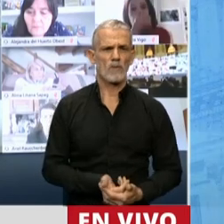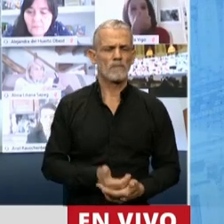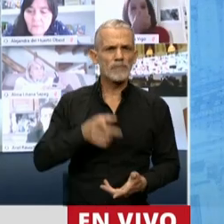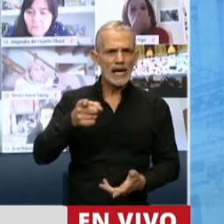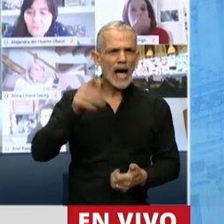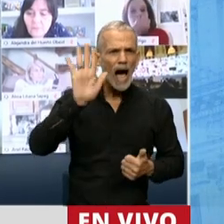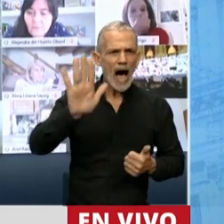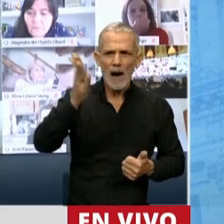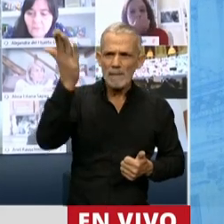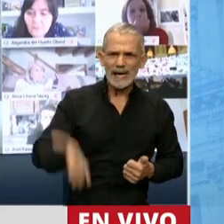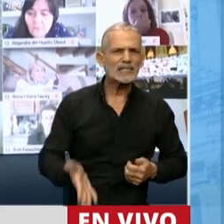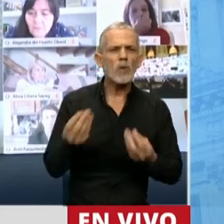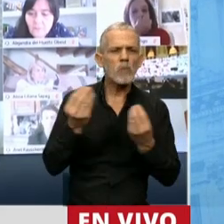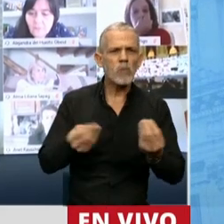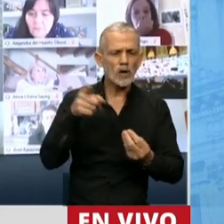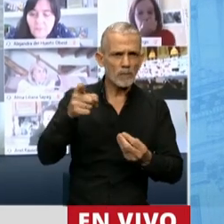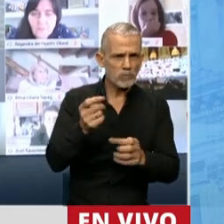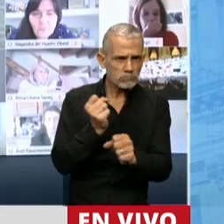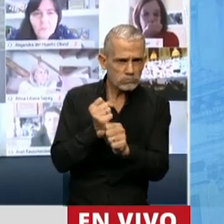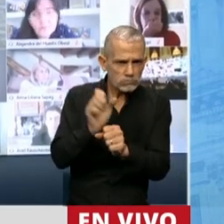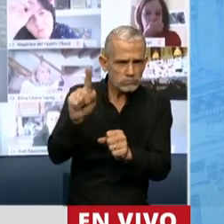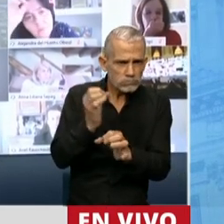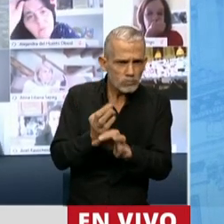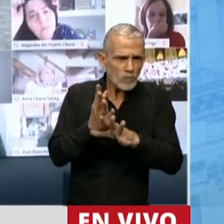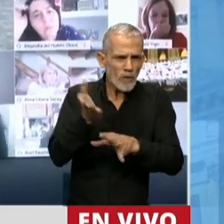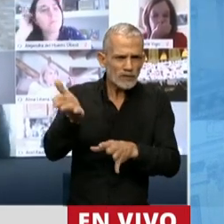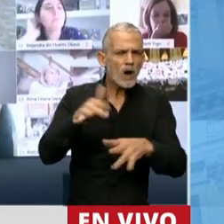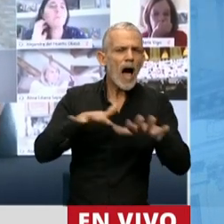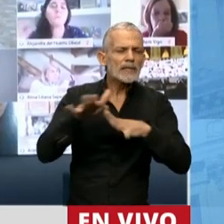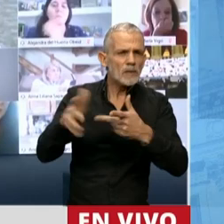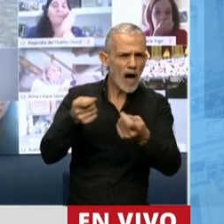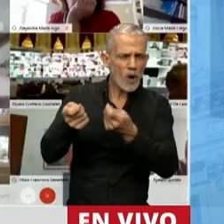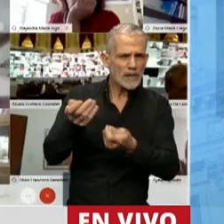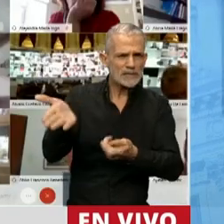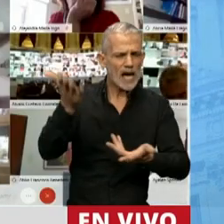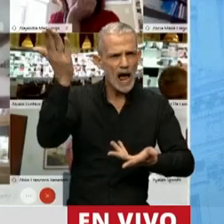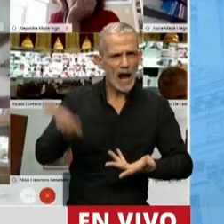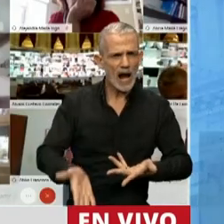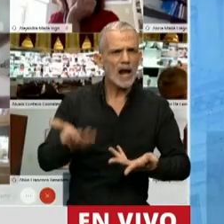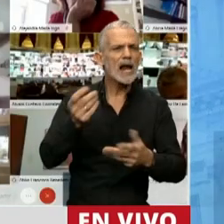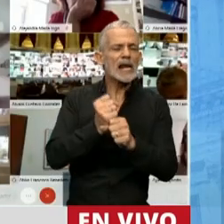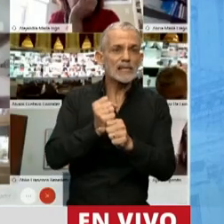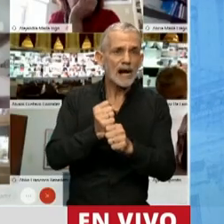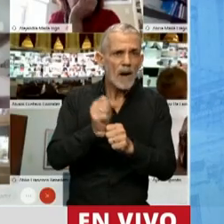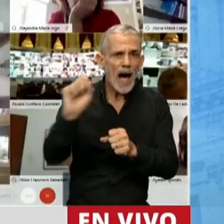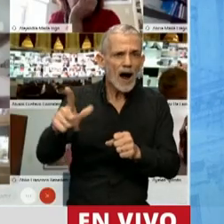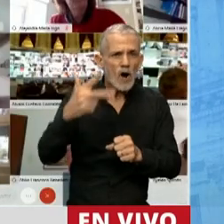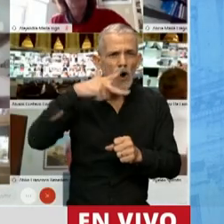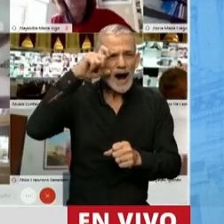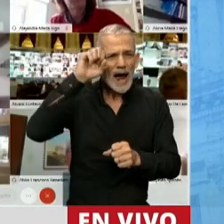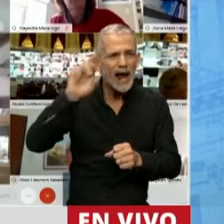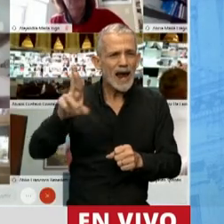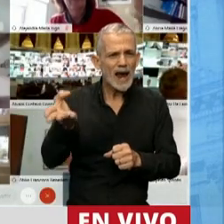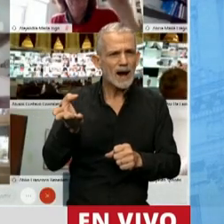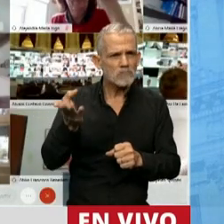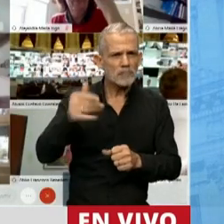Ha sido amenazado por ejercitar su profesión, su actividad comercial, su actividad laboral. Ha